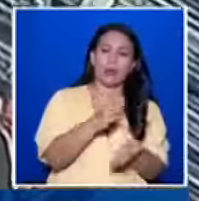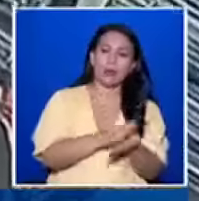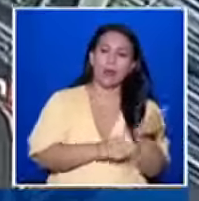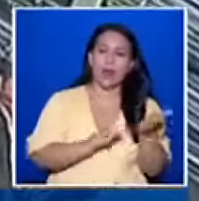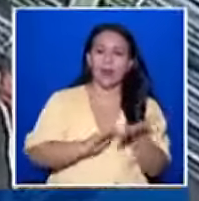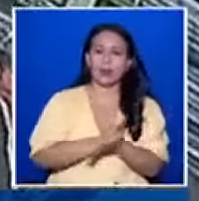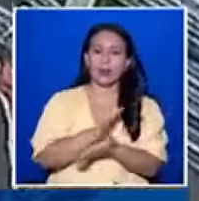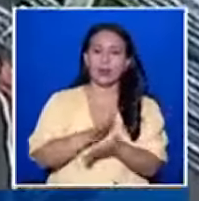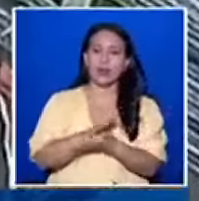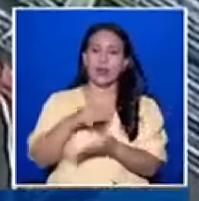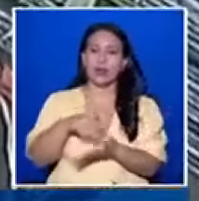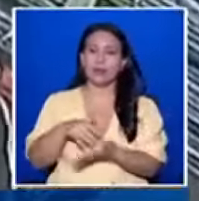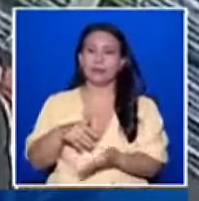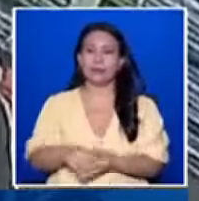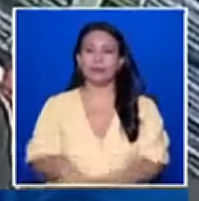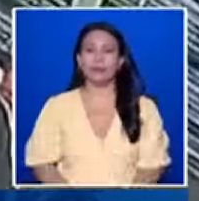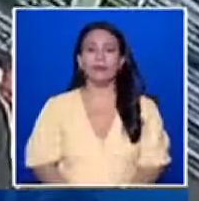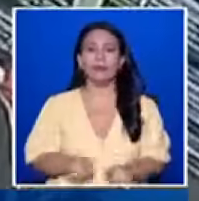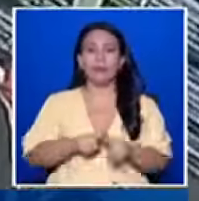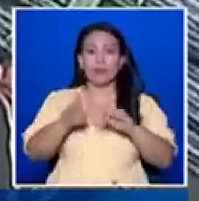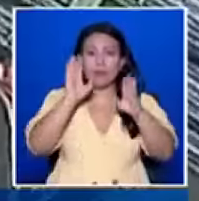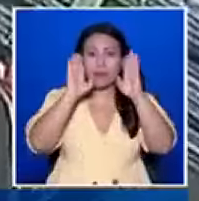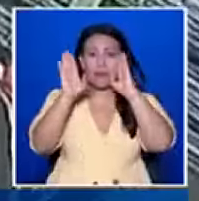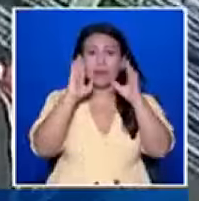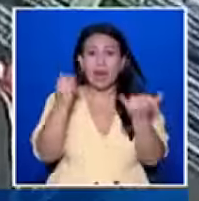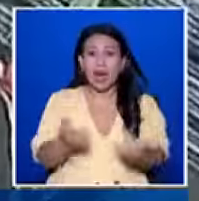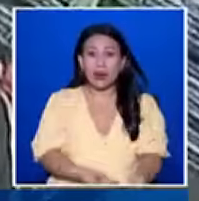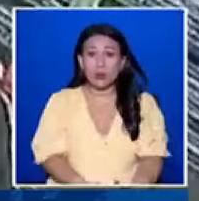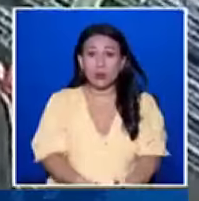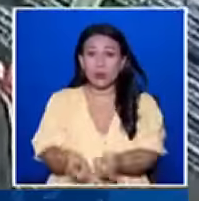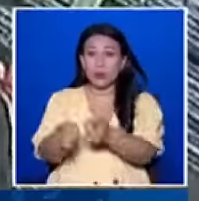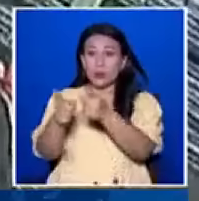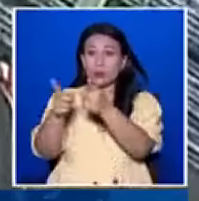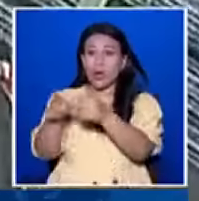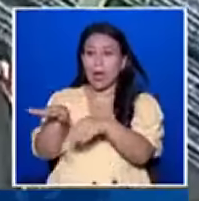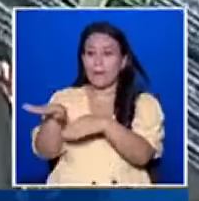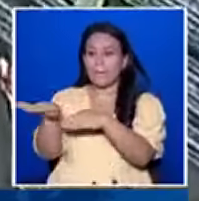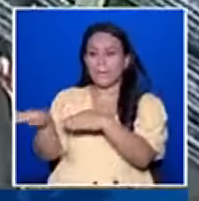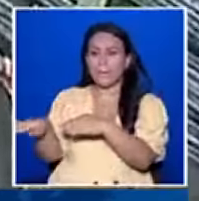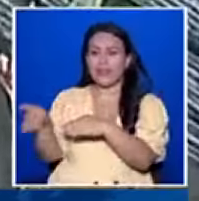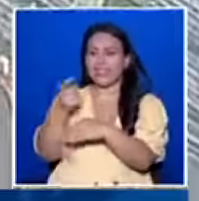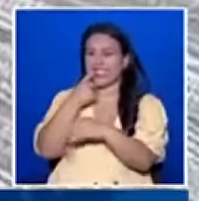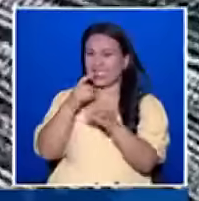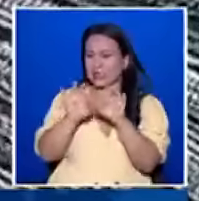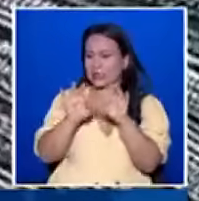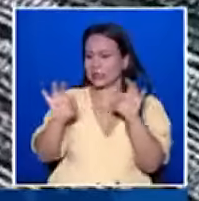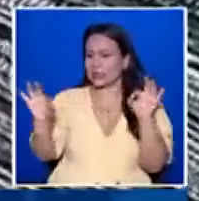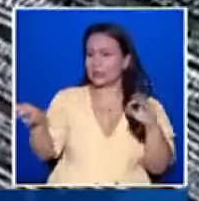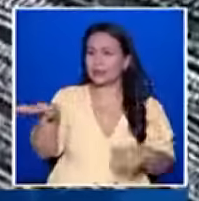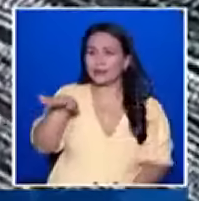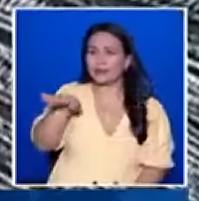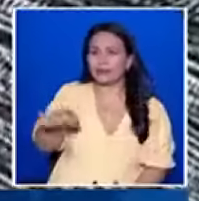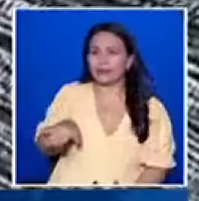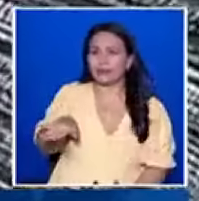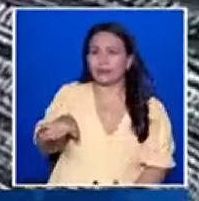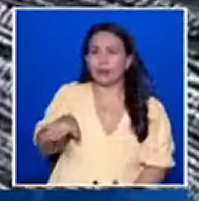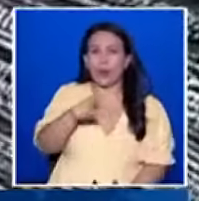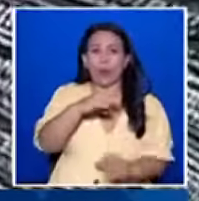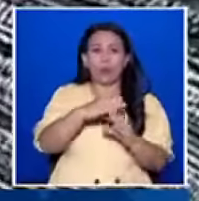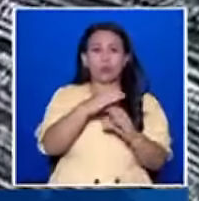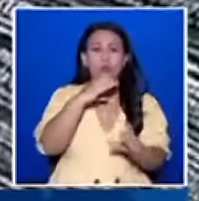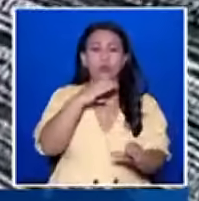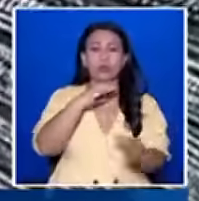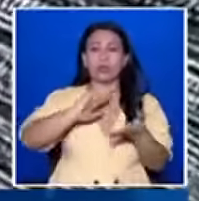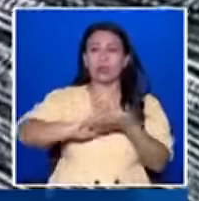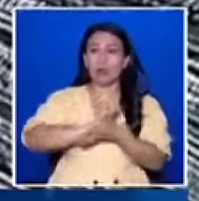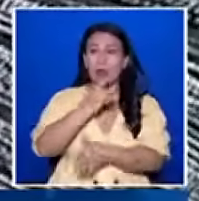escuela. Pero atención a lo que va a ocurrir con este camión cargado de varillas. Una buseta de